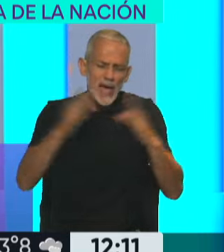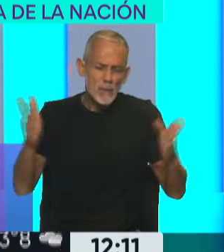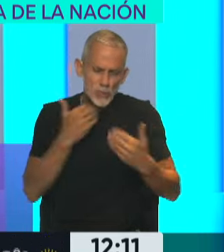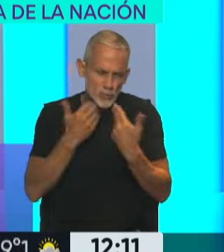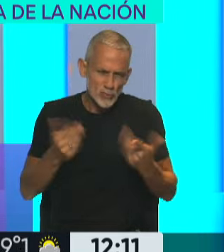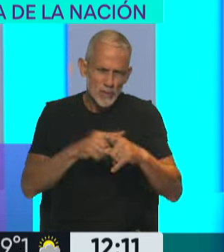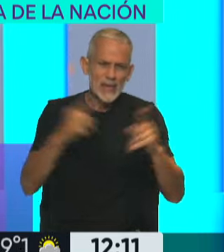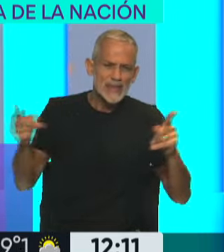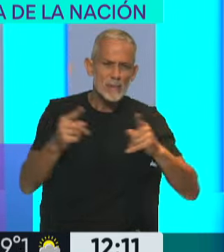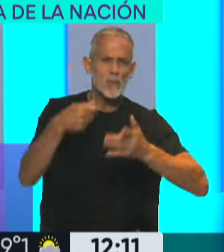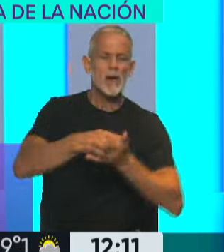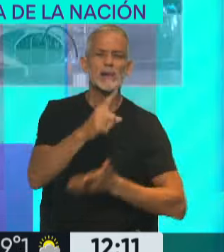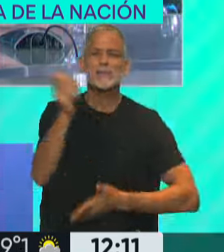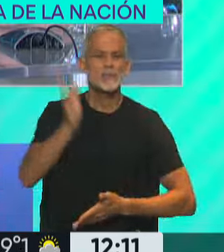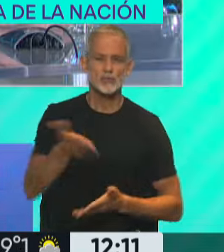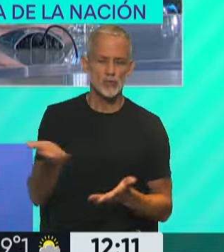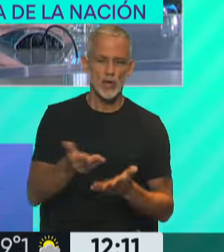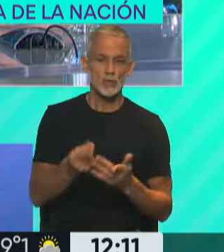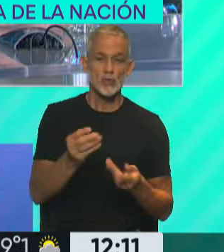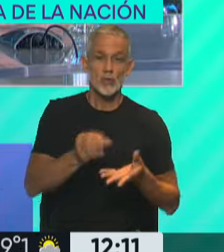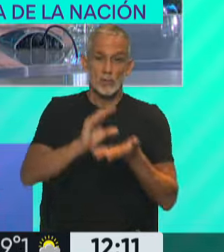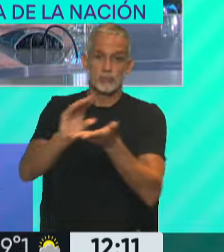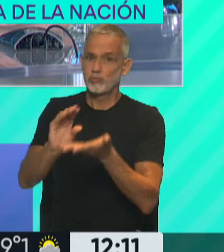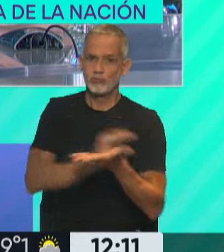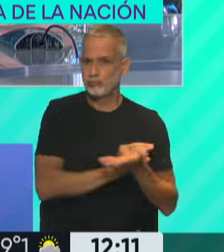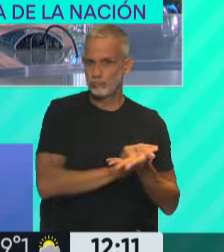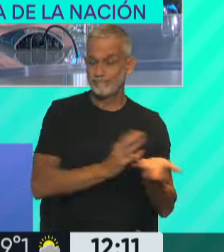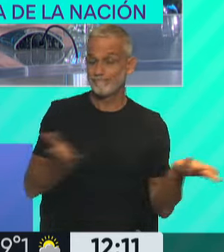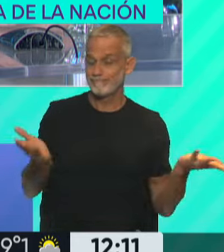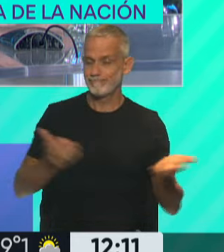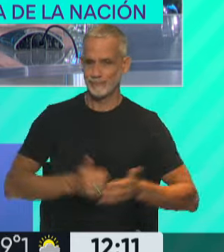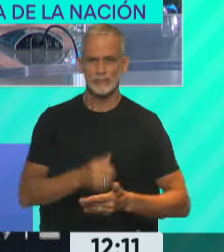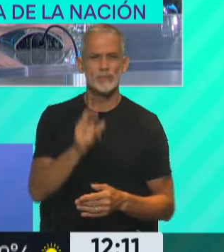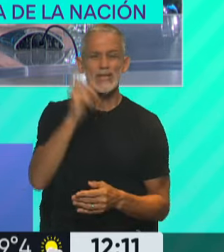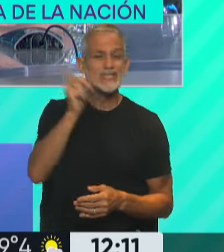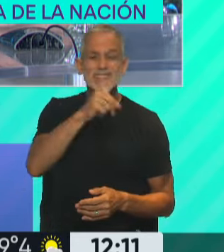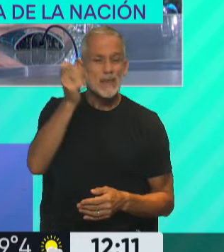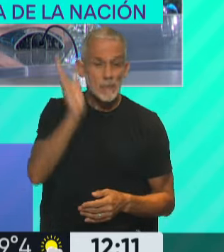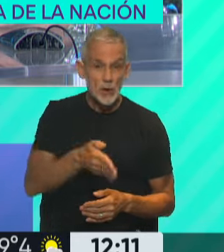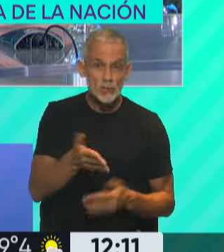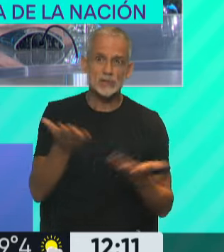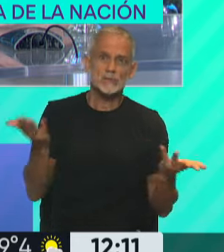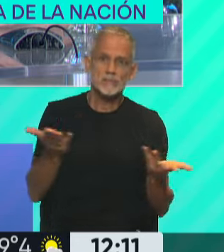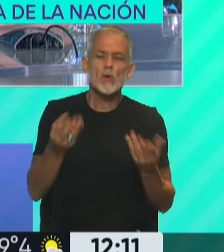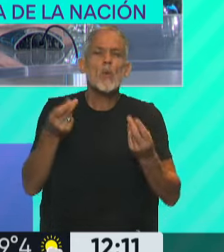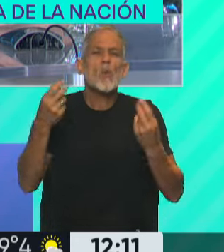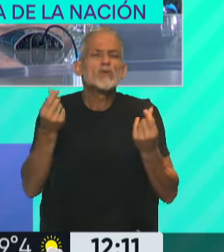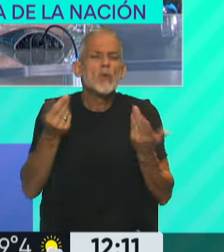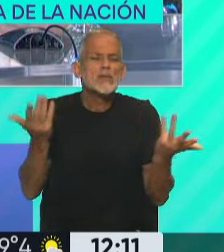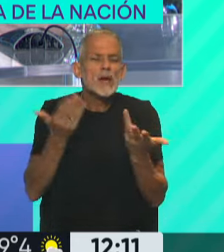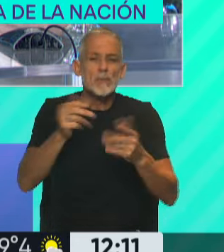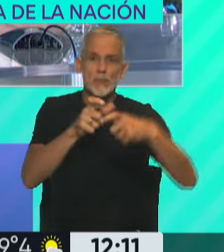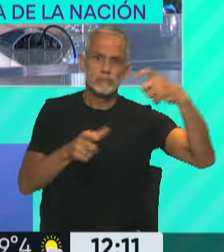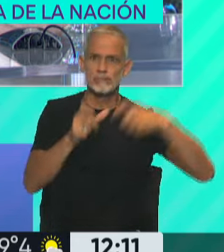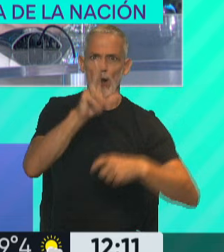no lo han dicho, van a tener que pagar la tarifa plena, ¿no? La tarifa plena significa el costo económico, cuánto cuesta